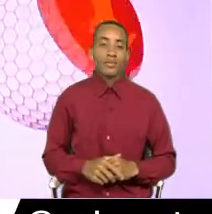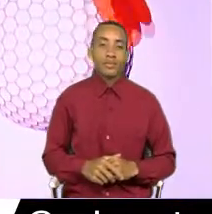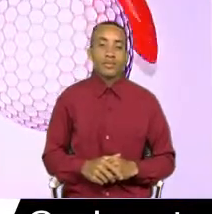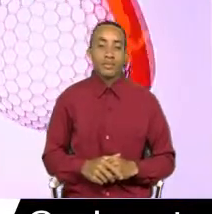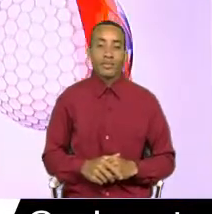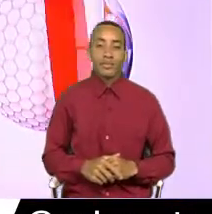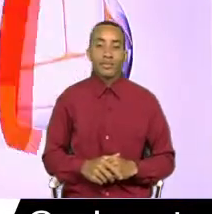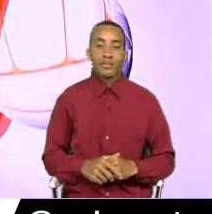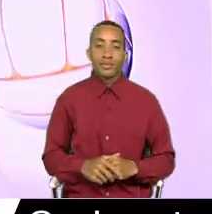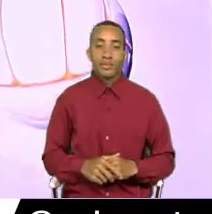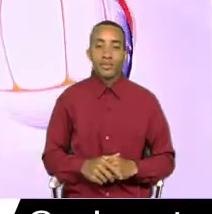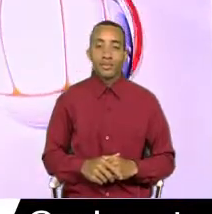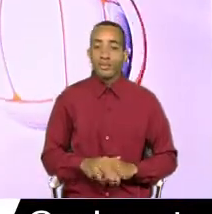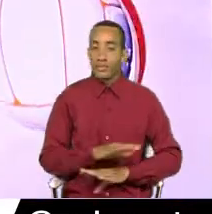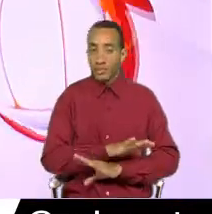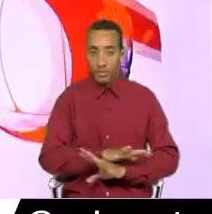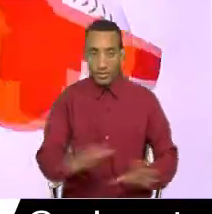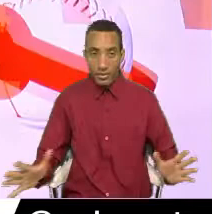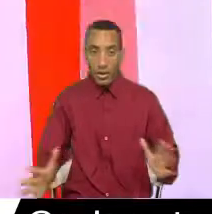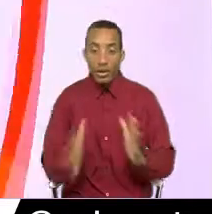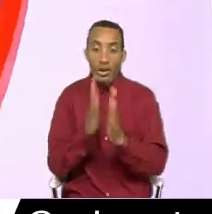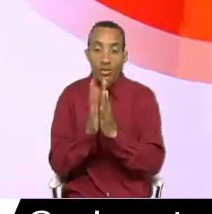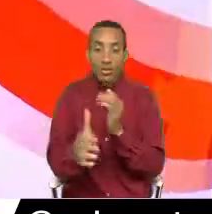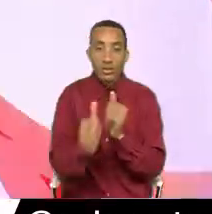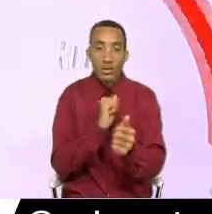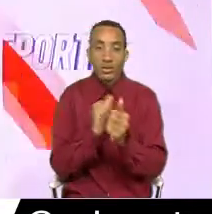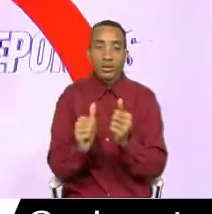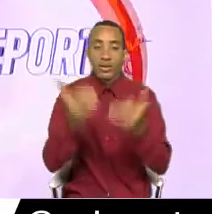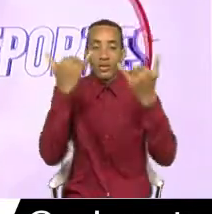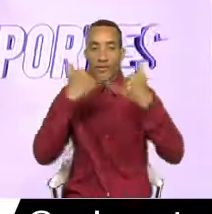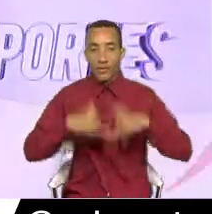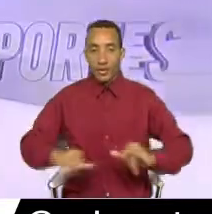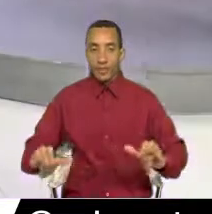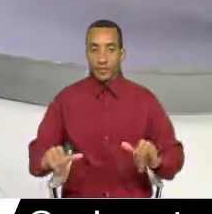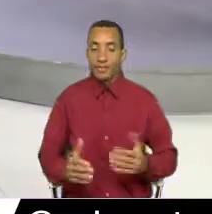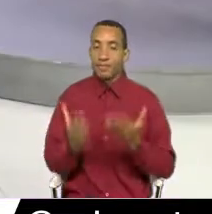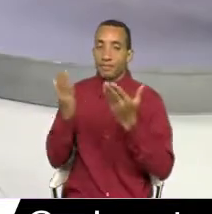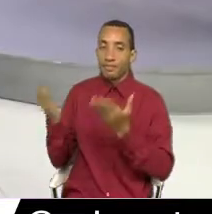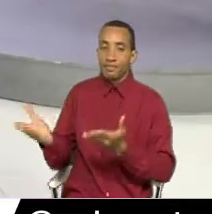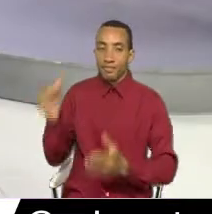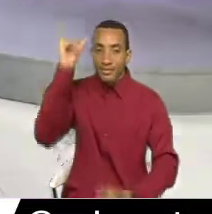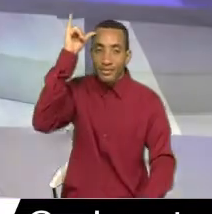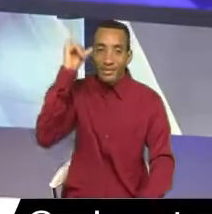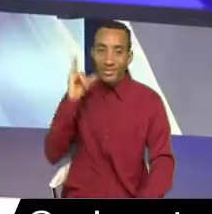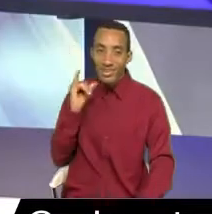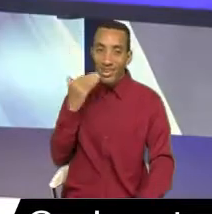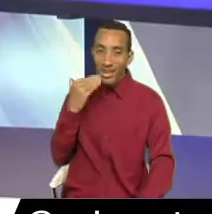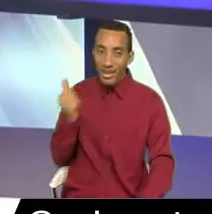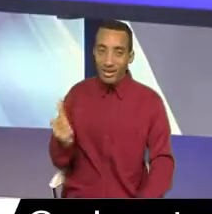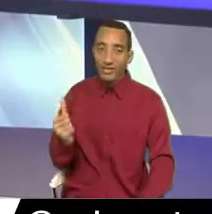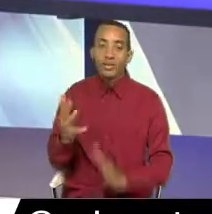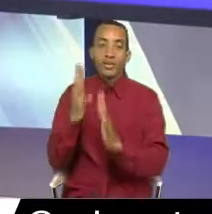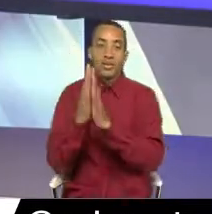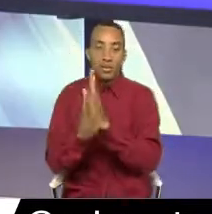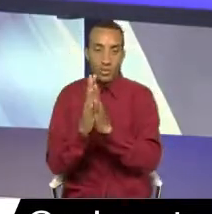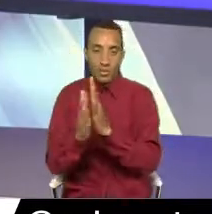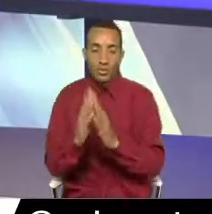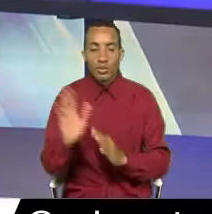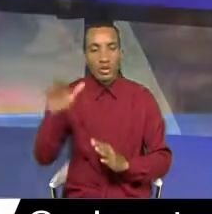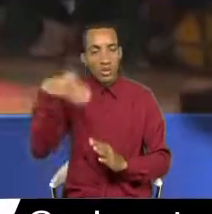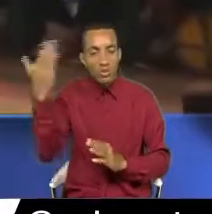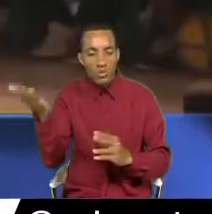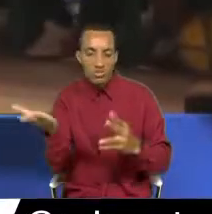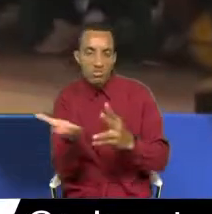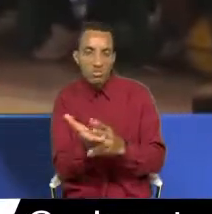Y hasta aquí la información deportiva en Enlace Noticias. Yanid, continúa usted. Gracias, Marlon, por su información. Después de la pausa, nosotros